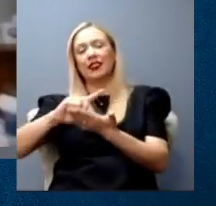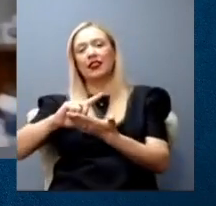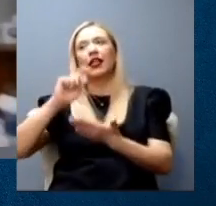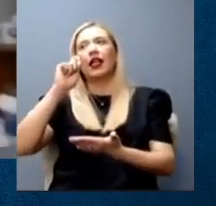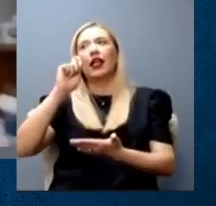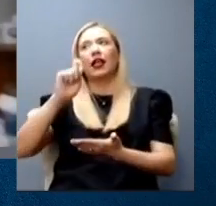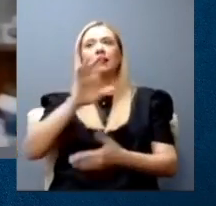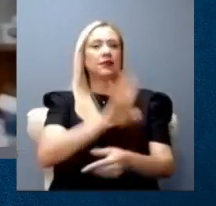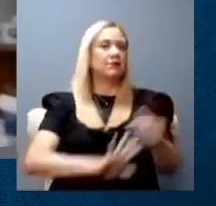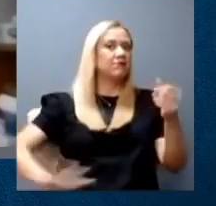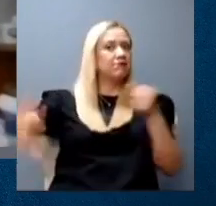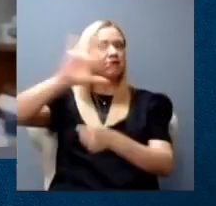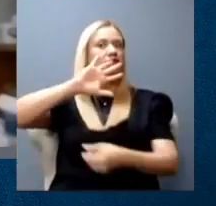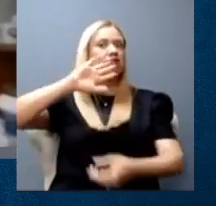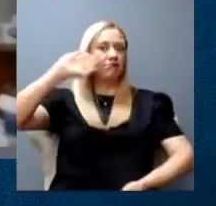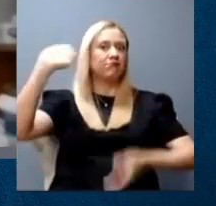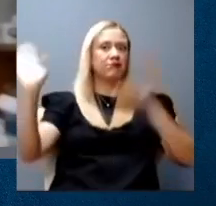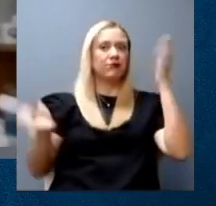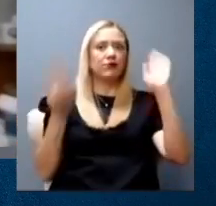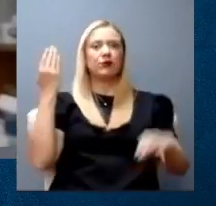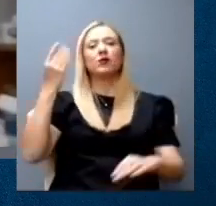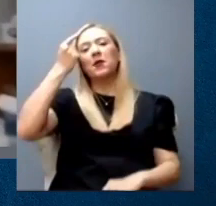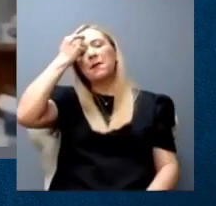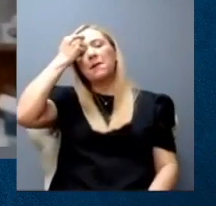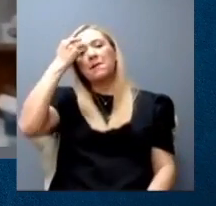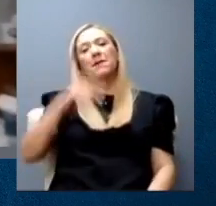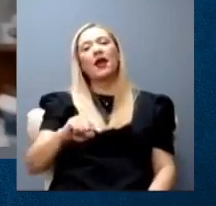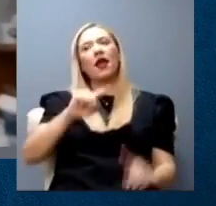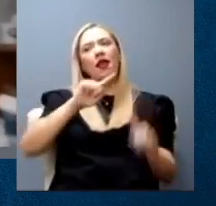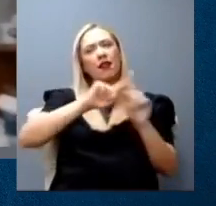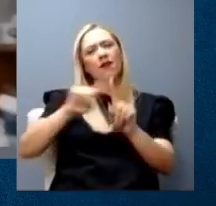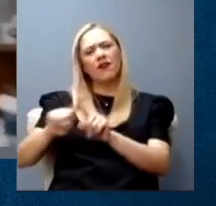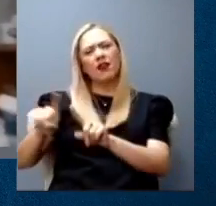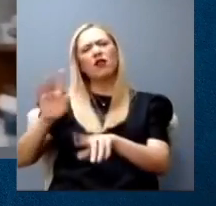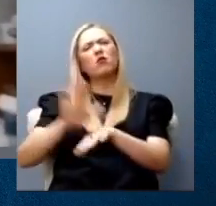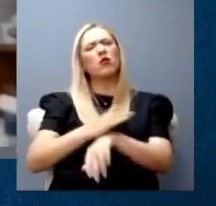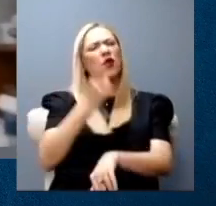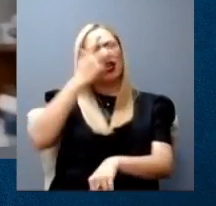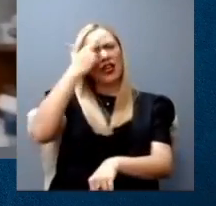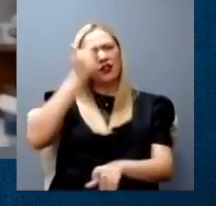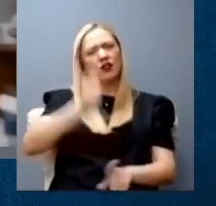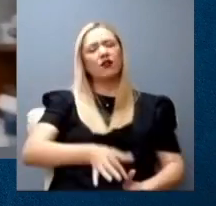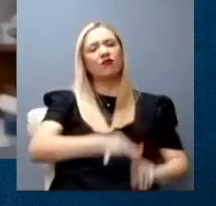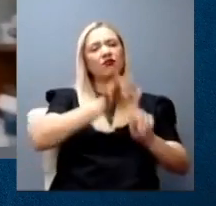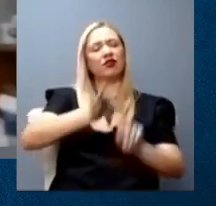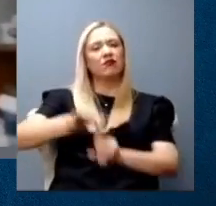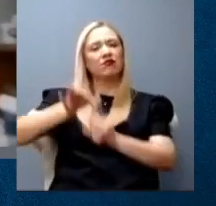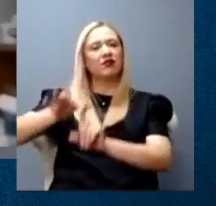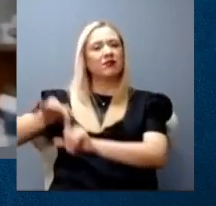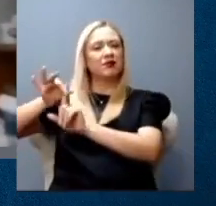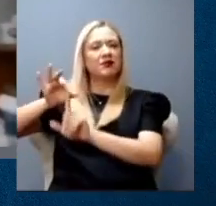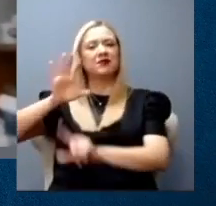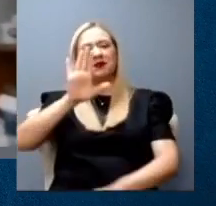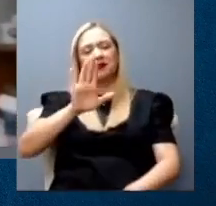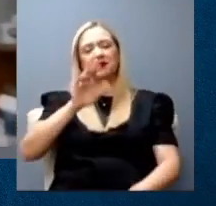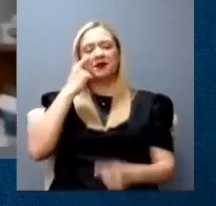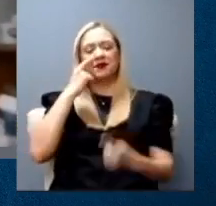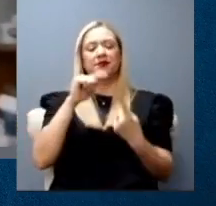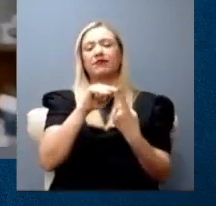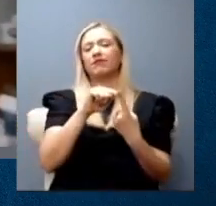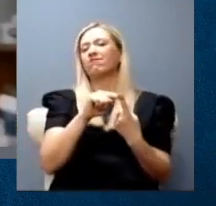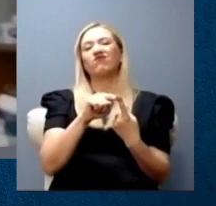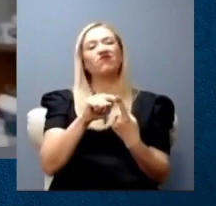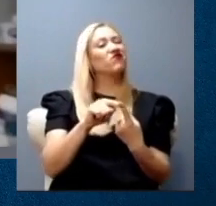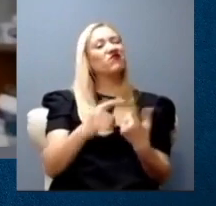plano internacional y que se van a deber a diversas razones. Se van a deber a razones como la insuficiencia